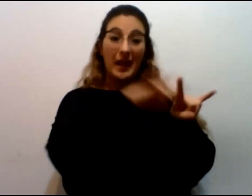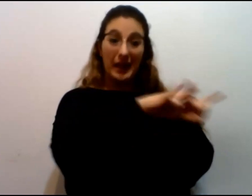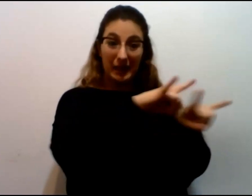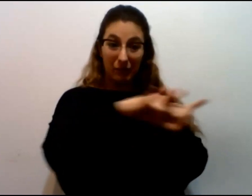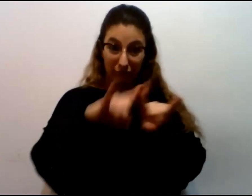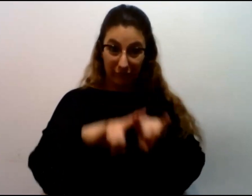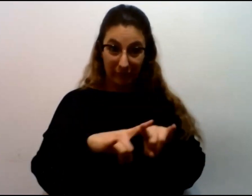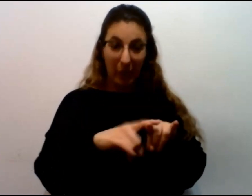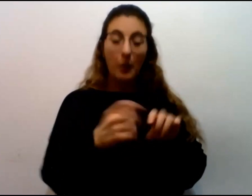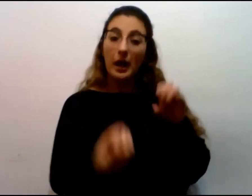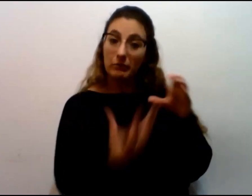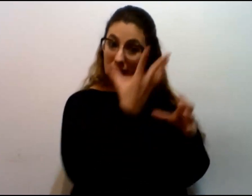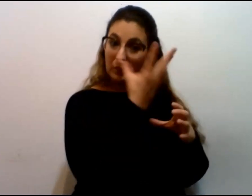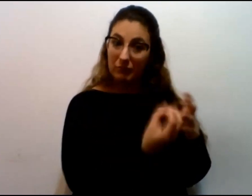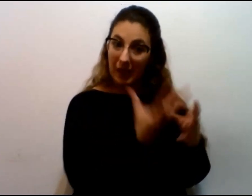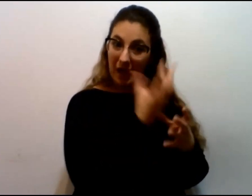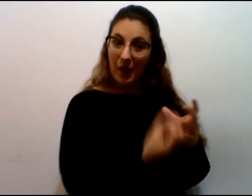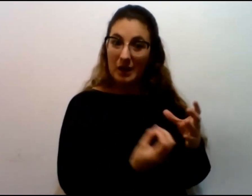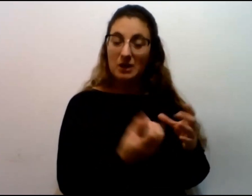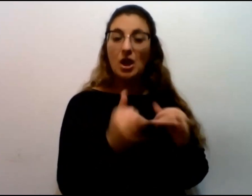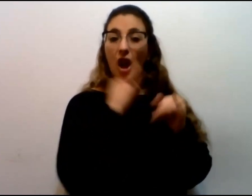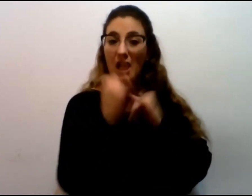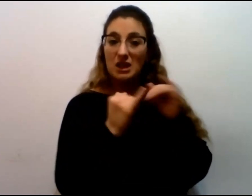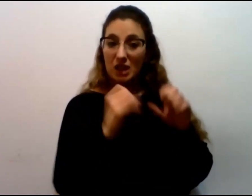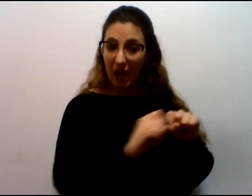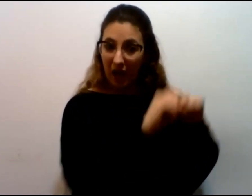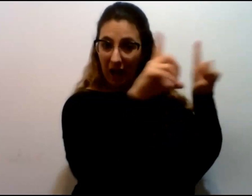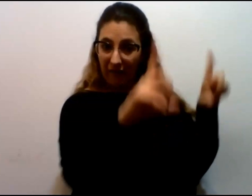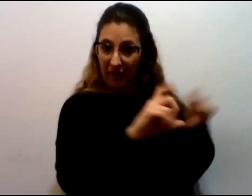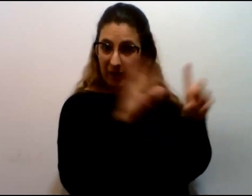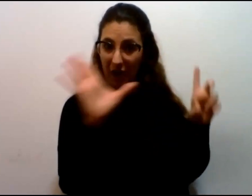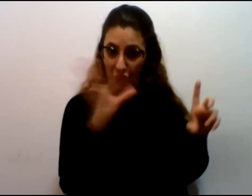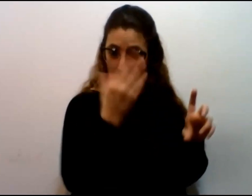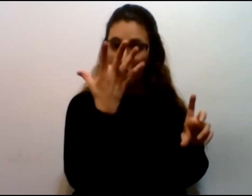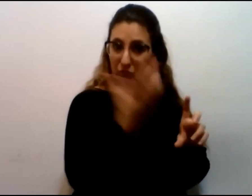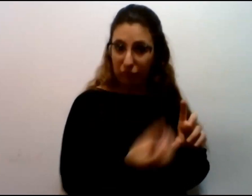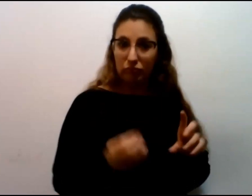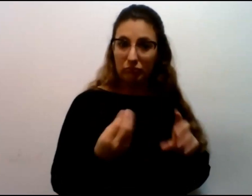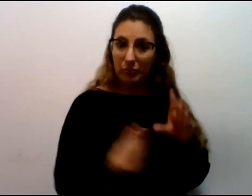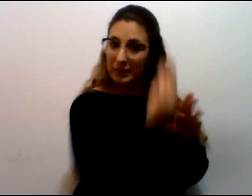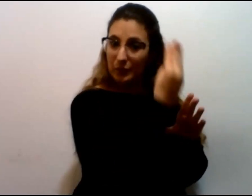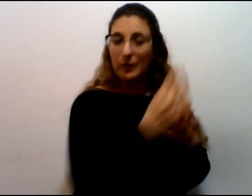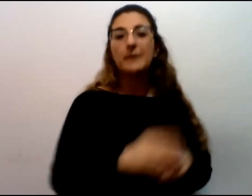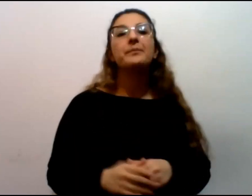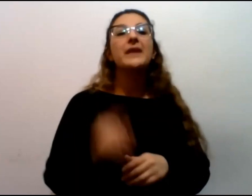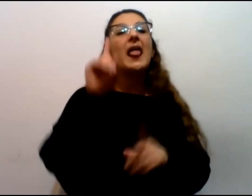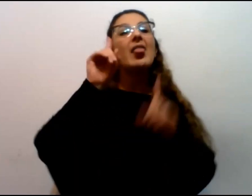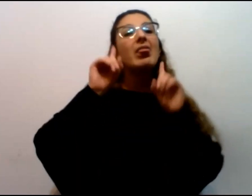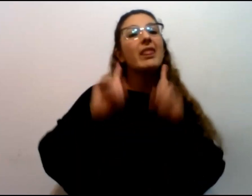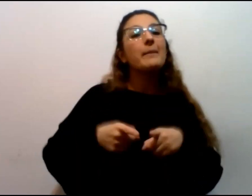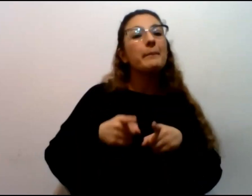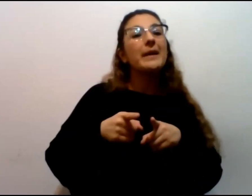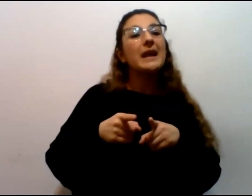Y La charla Y el power Así que Si se puede agregar Si se puede agregar El video Doctor